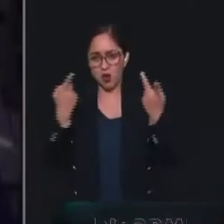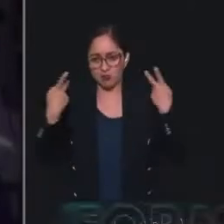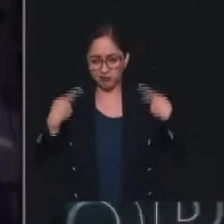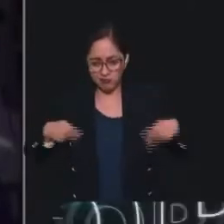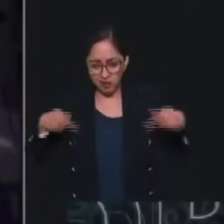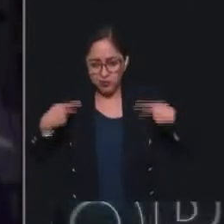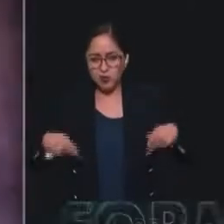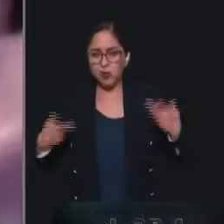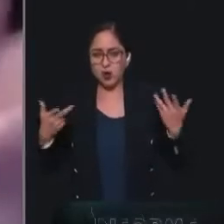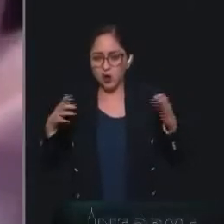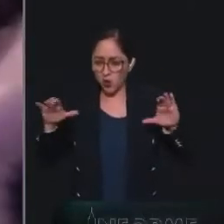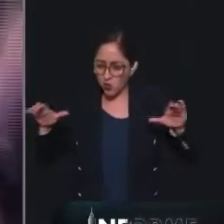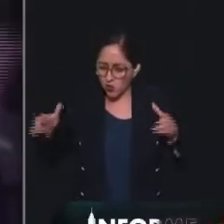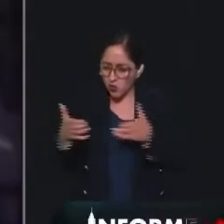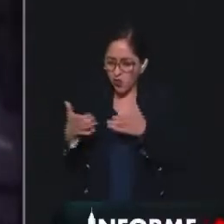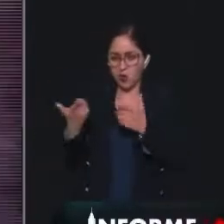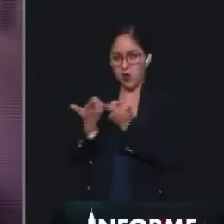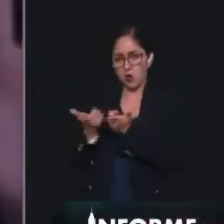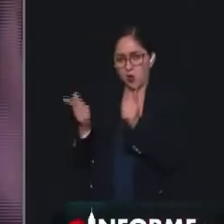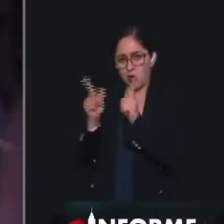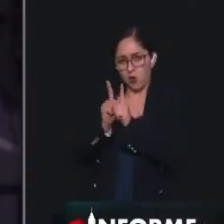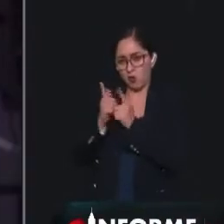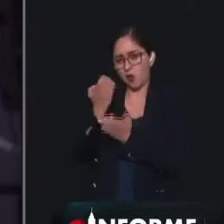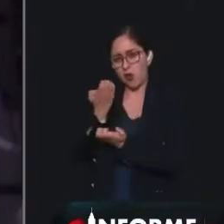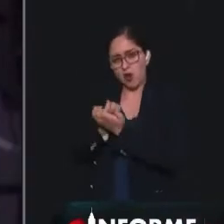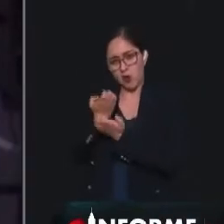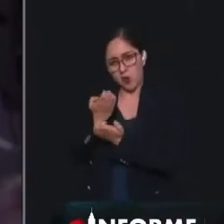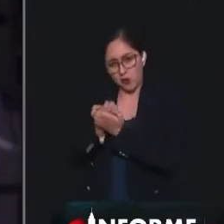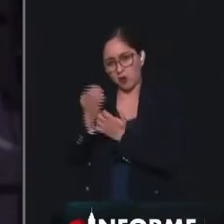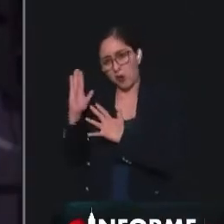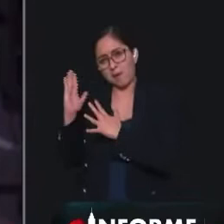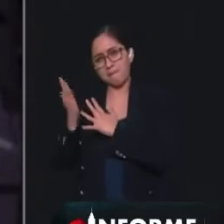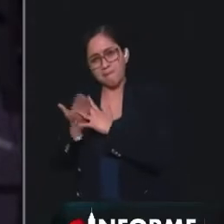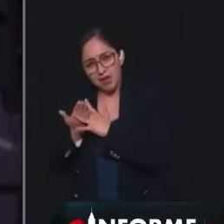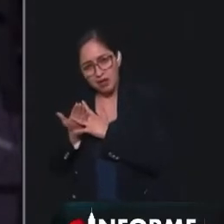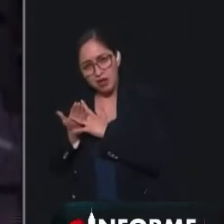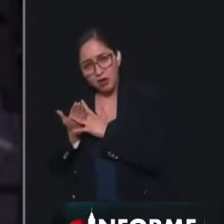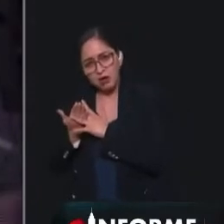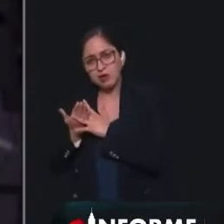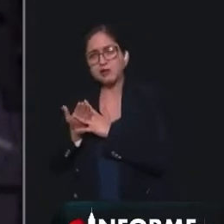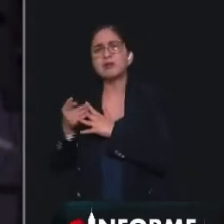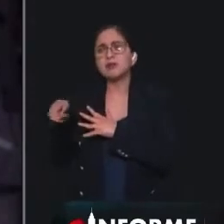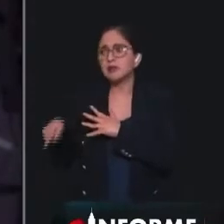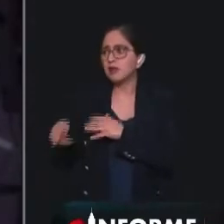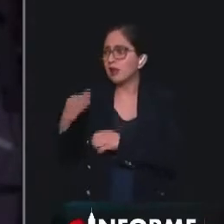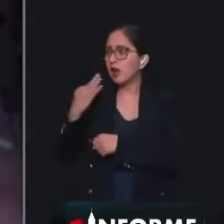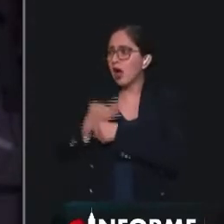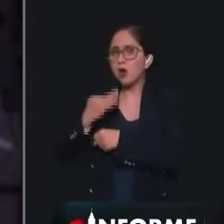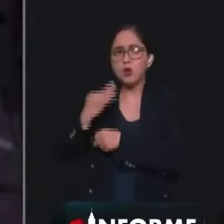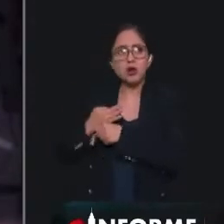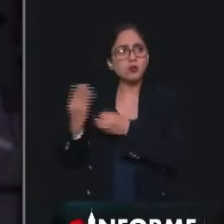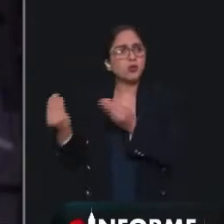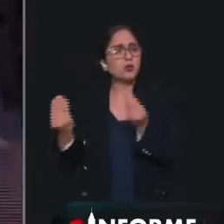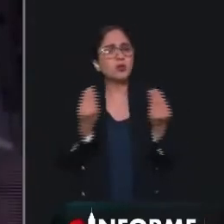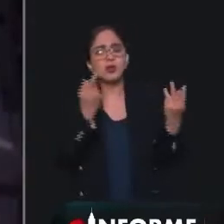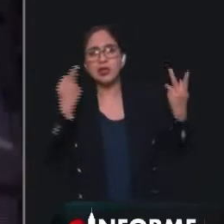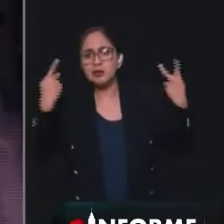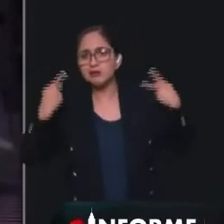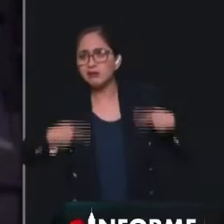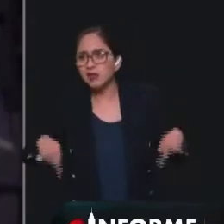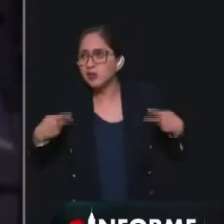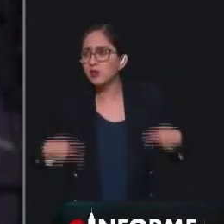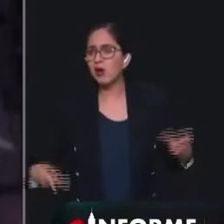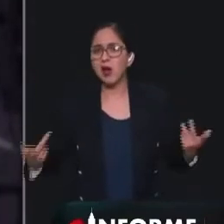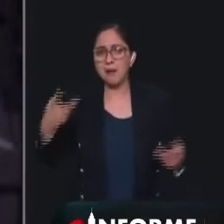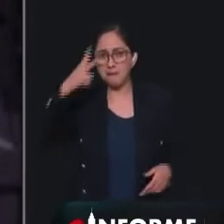oligarquías tradicionales, pues un retrato de la realidad como un infierno, como el caos, como la caída en lo más bajo de